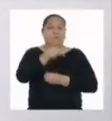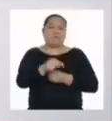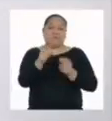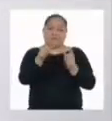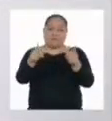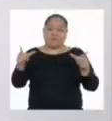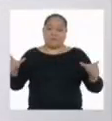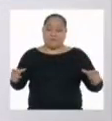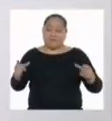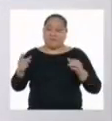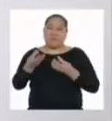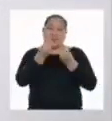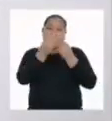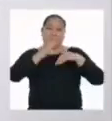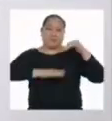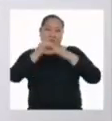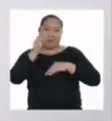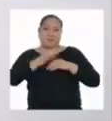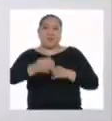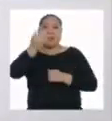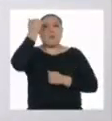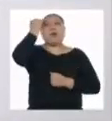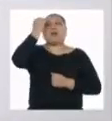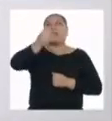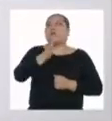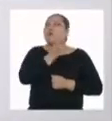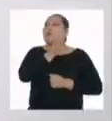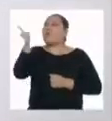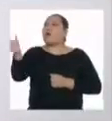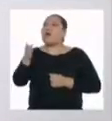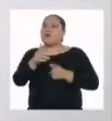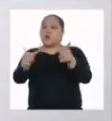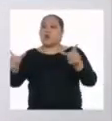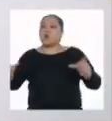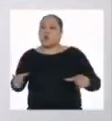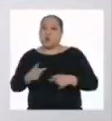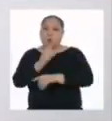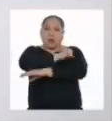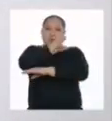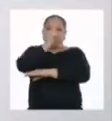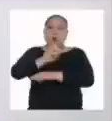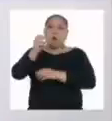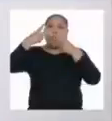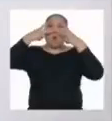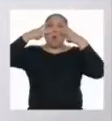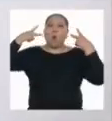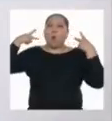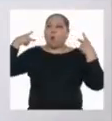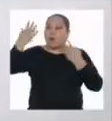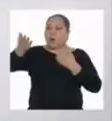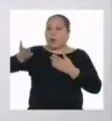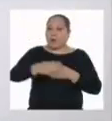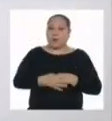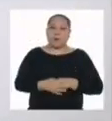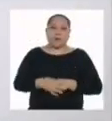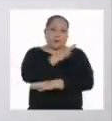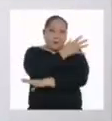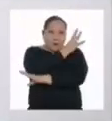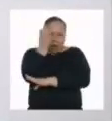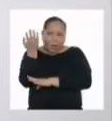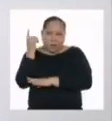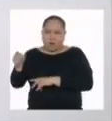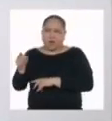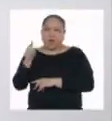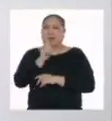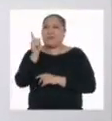una ciudad, Yanira. Imagínate si te fueras a observar a una zona rural o a la selva virgen. Sin ellas,